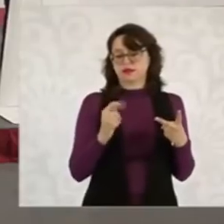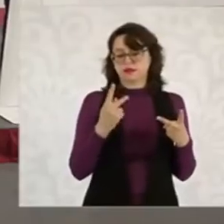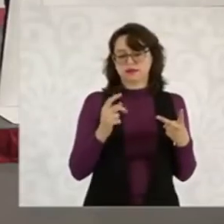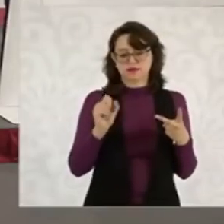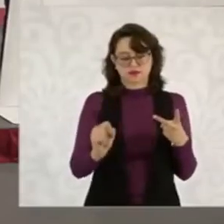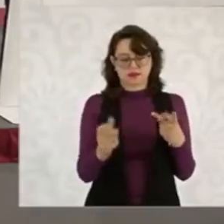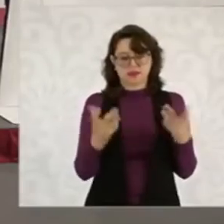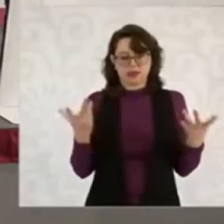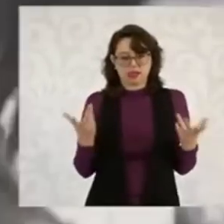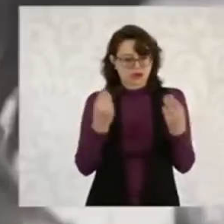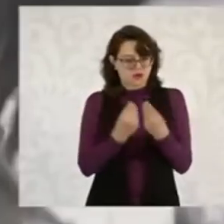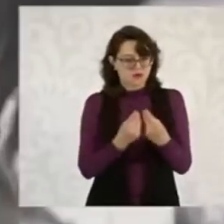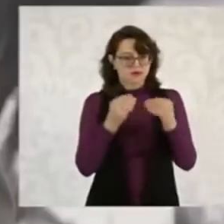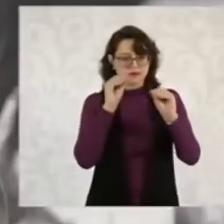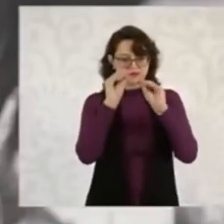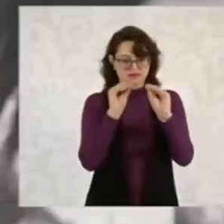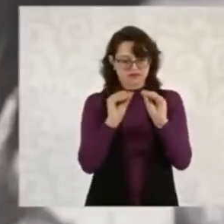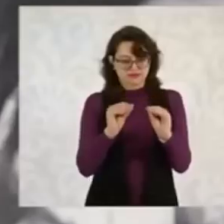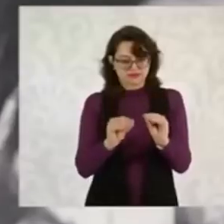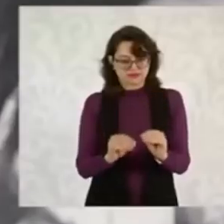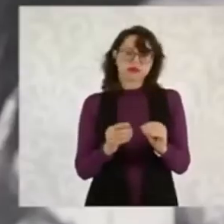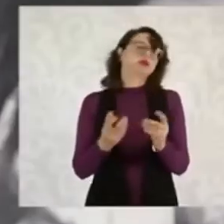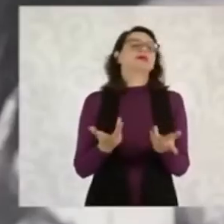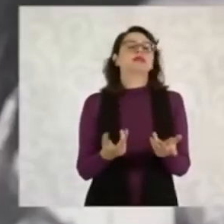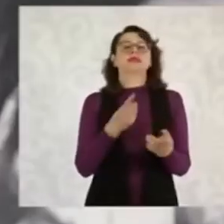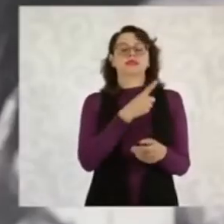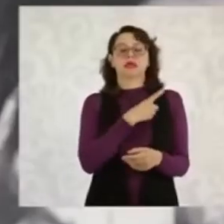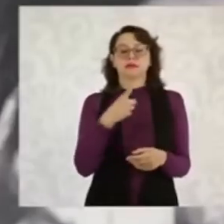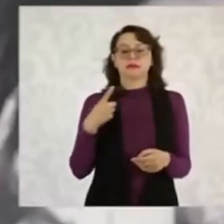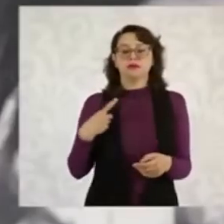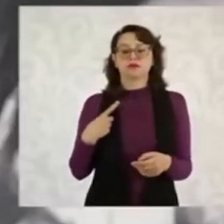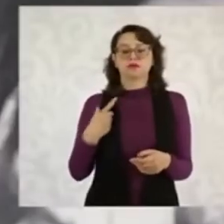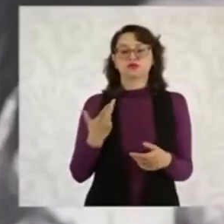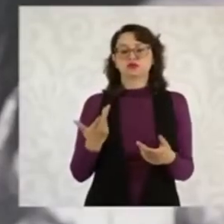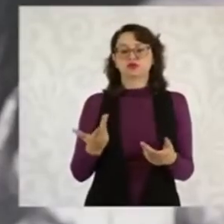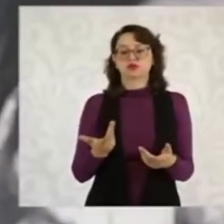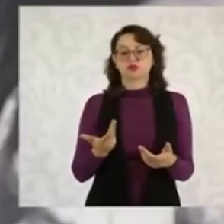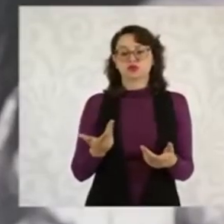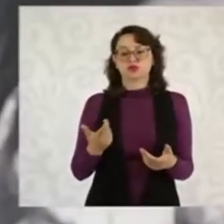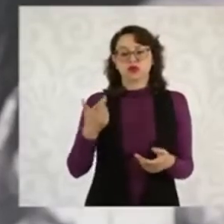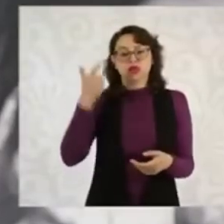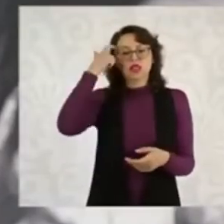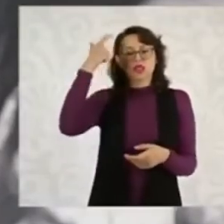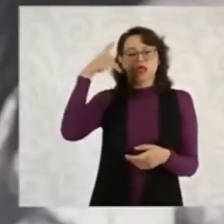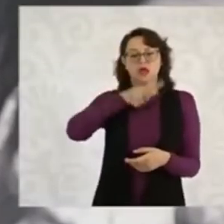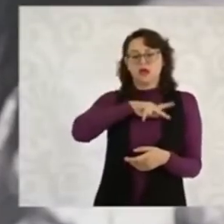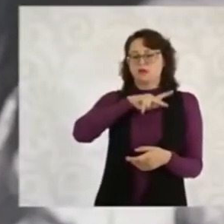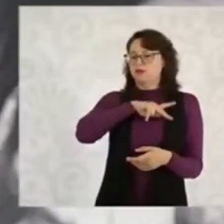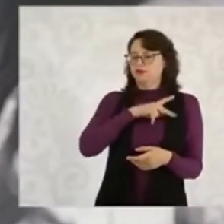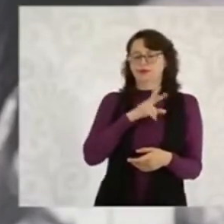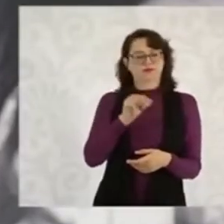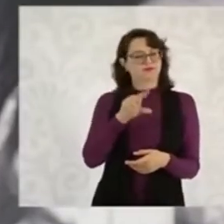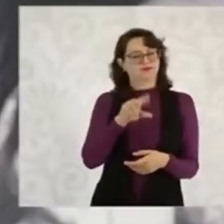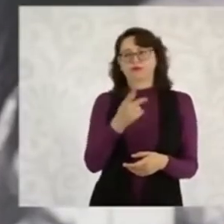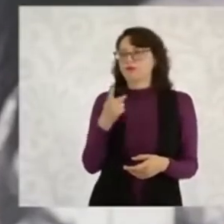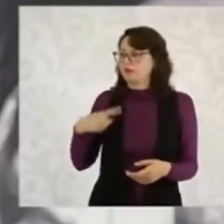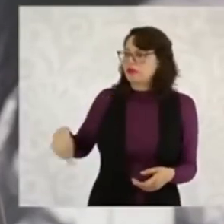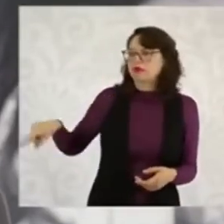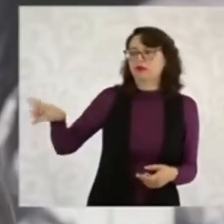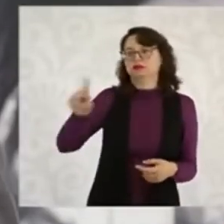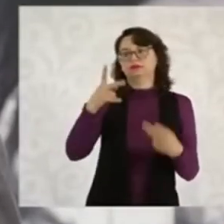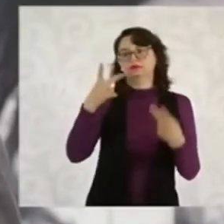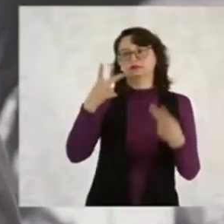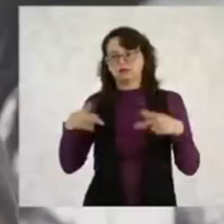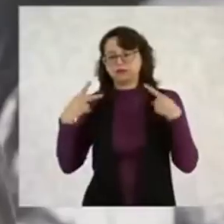evidentemente esto ha implicado que tengamos un diálogo abierto y también muy sólido con